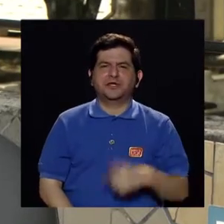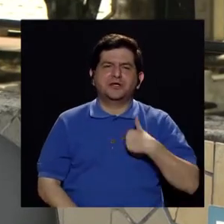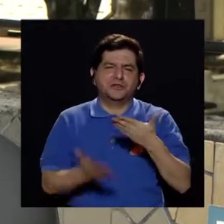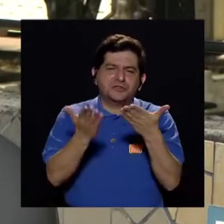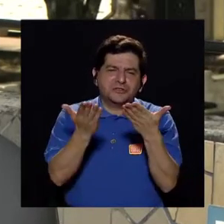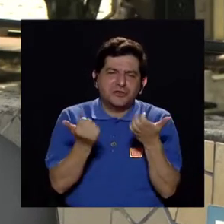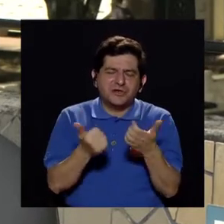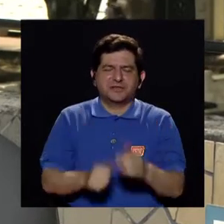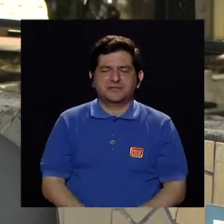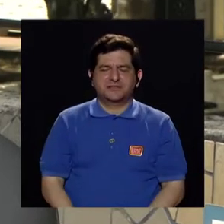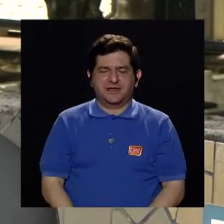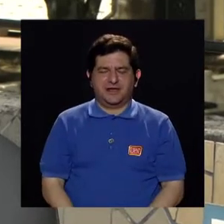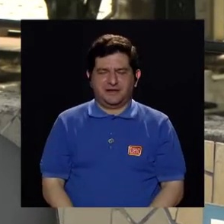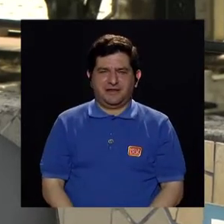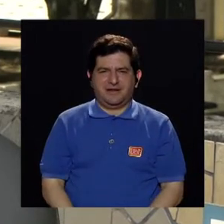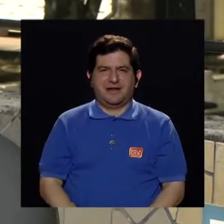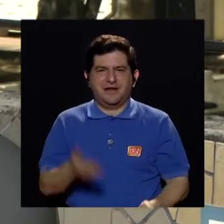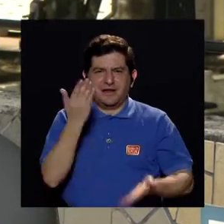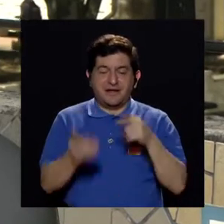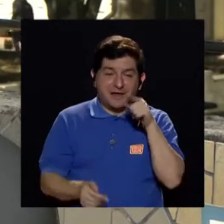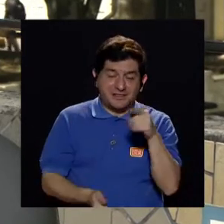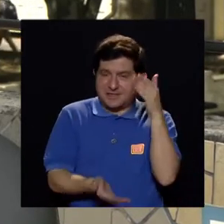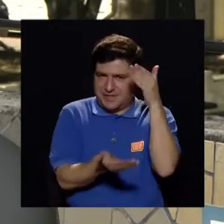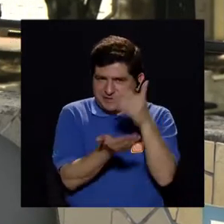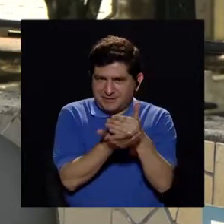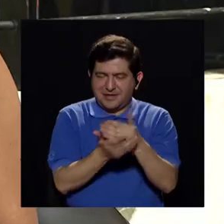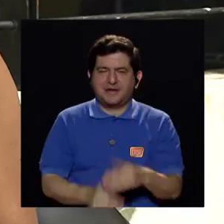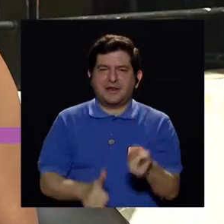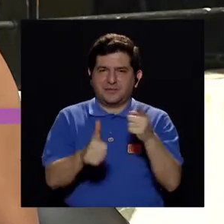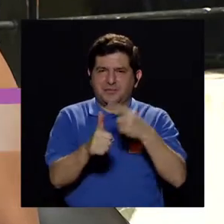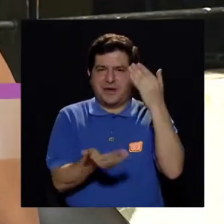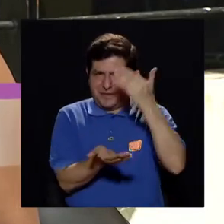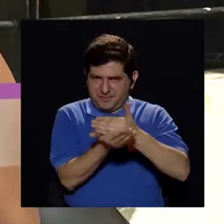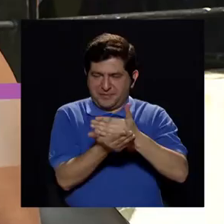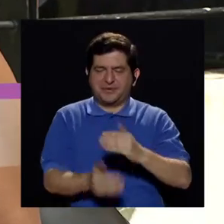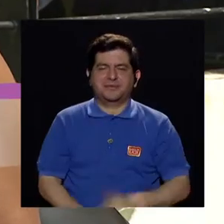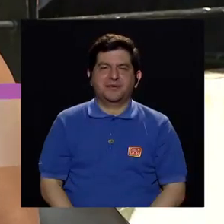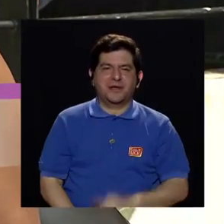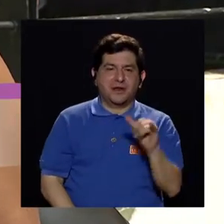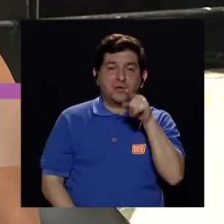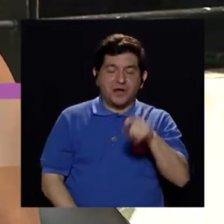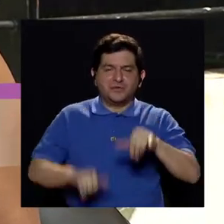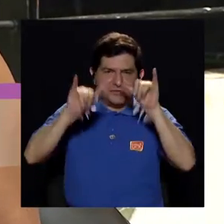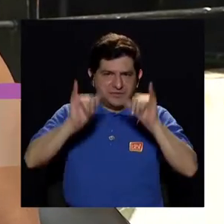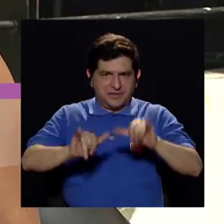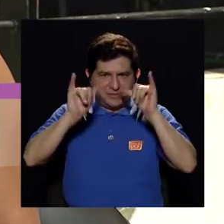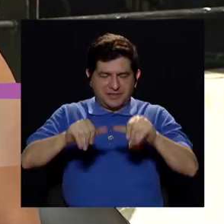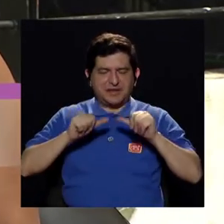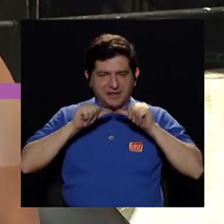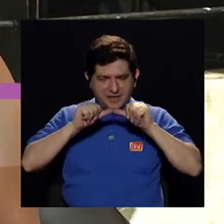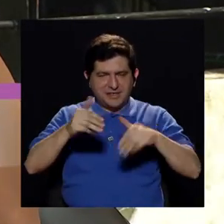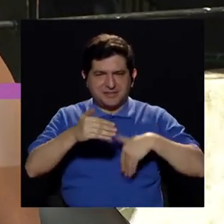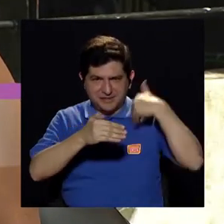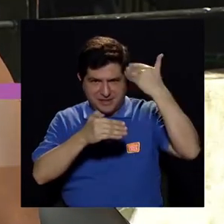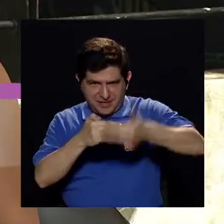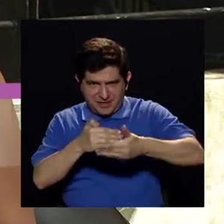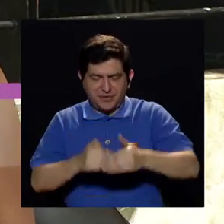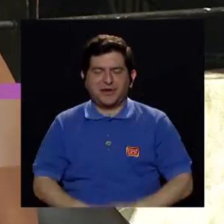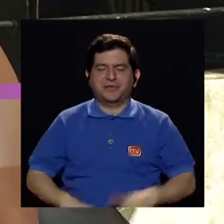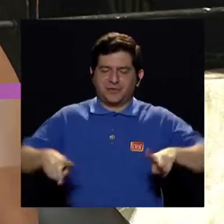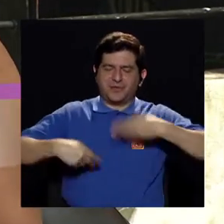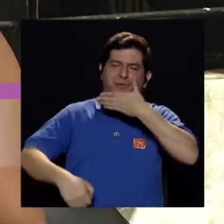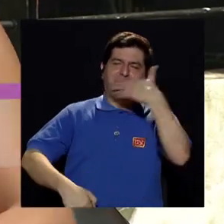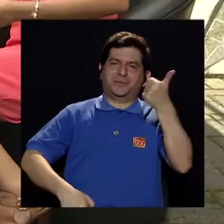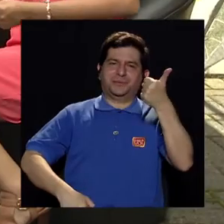tenemos que hacer una primera pausa, claro, que lo dejemos ahí y ustedes también quédense ahí para ya casi regresamos con Vivir